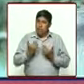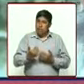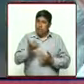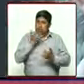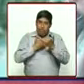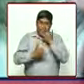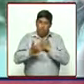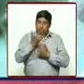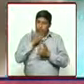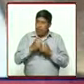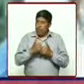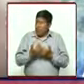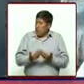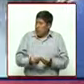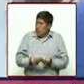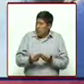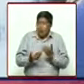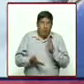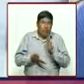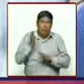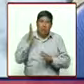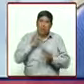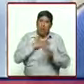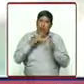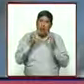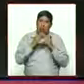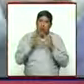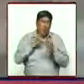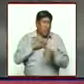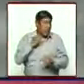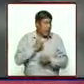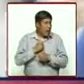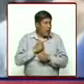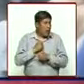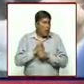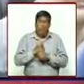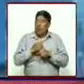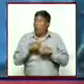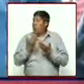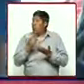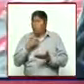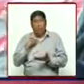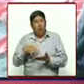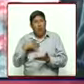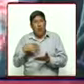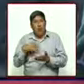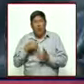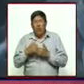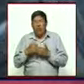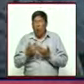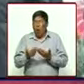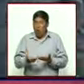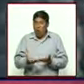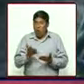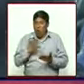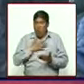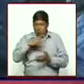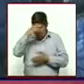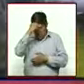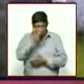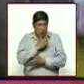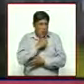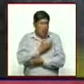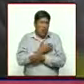va a pasar? ¿Cómo voy a llegar a tiempo a mi casa, a mi trabajo, a la universidad? ¿Cómo se van a trasladar mis hijos?